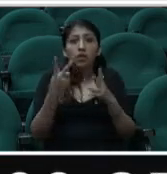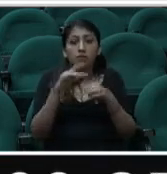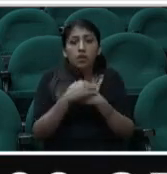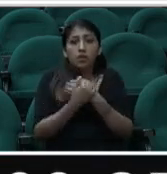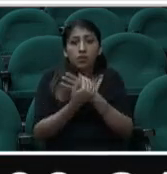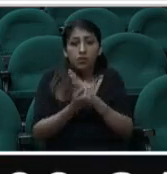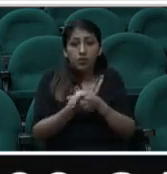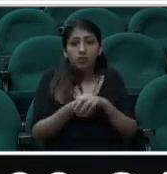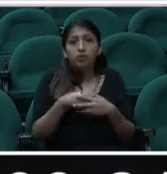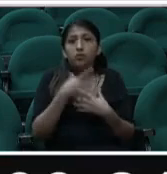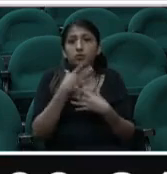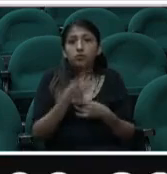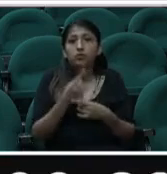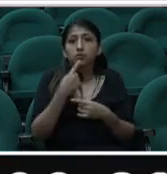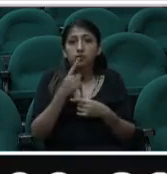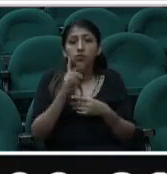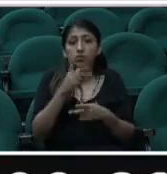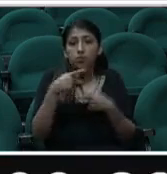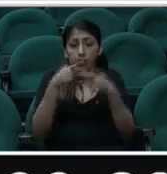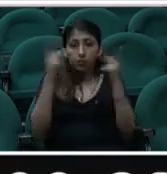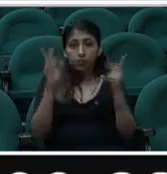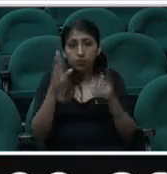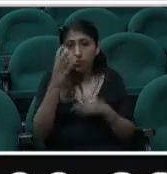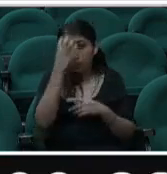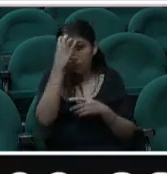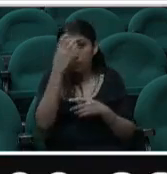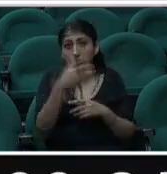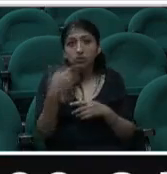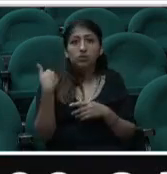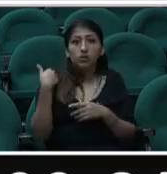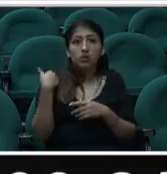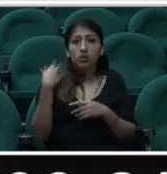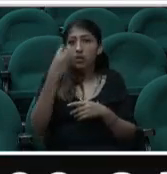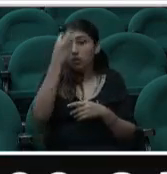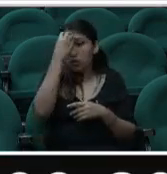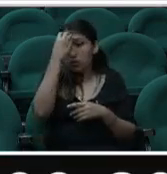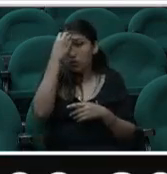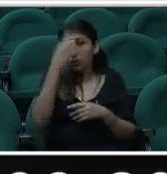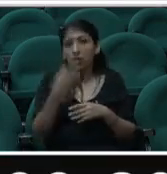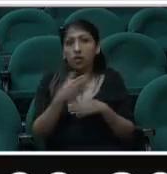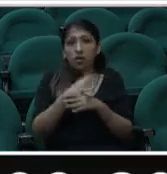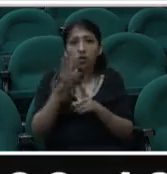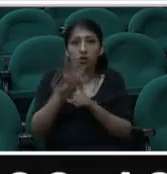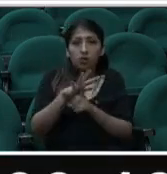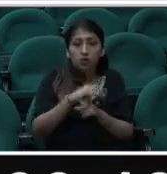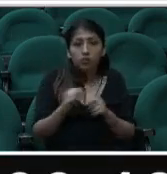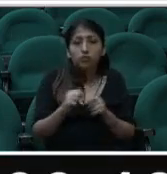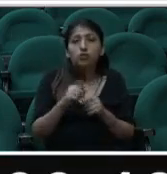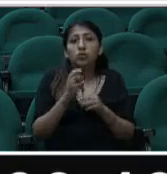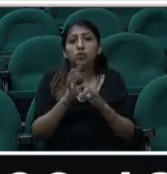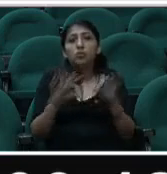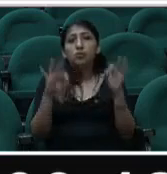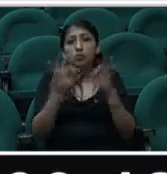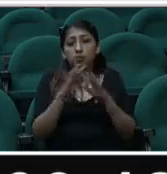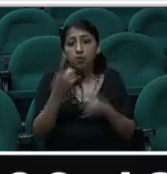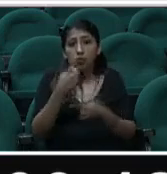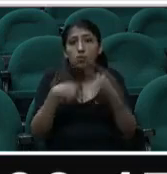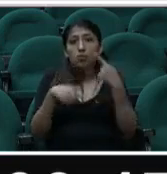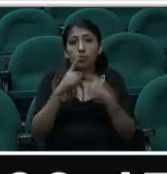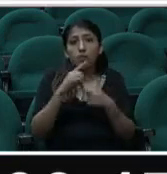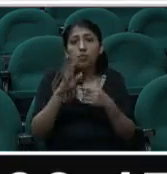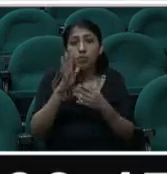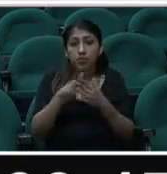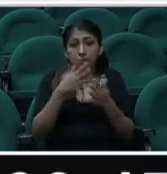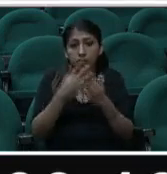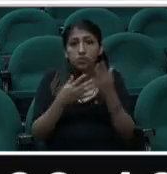para mencionar me gustaba mencionar una de las propuestas en educación que nosotros tenemos que es la educación antich consideramos que es importante que vuelvan las mallas